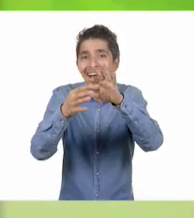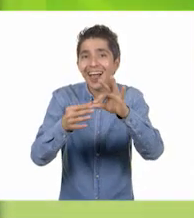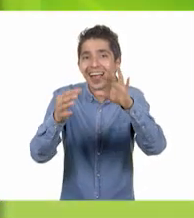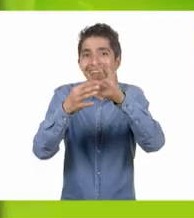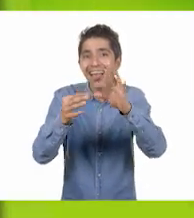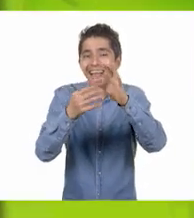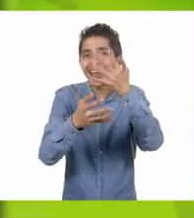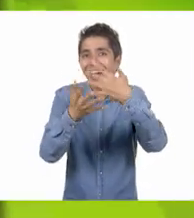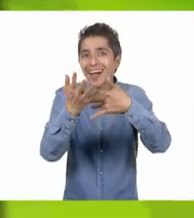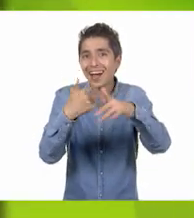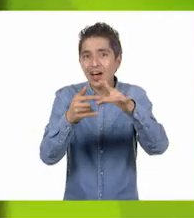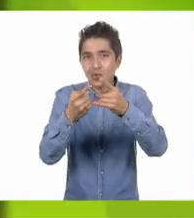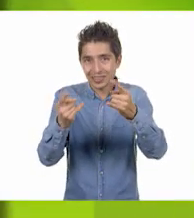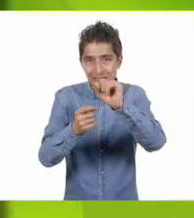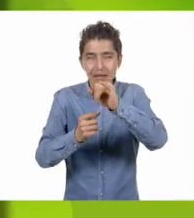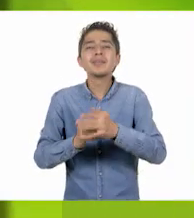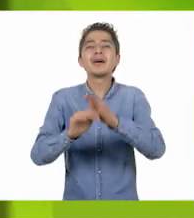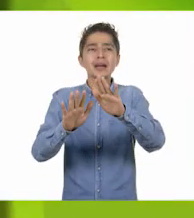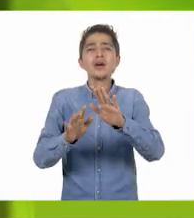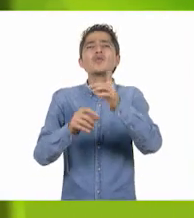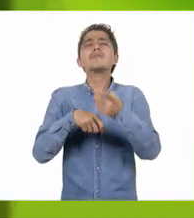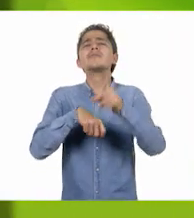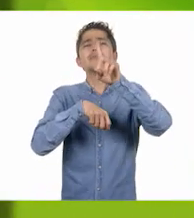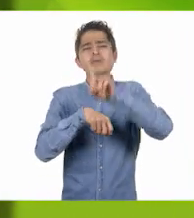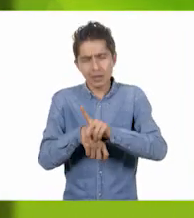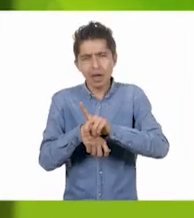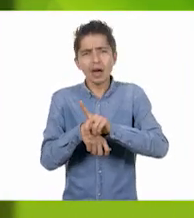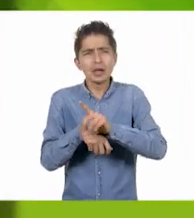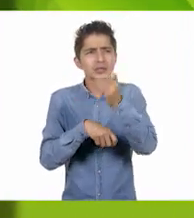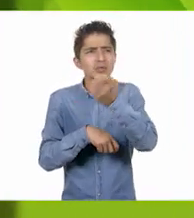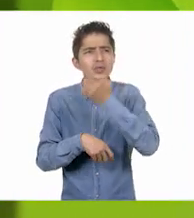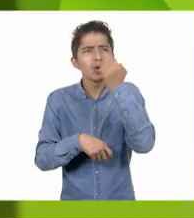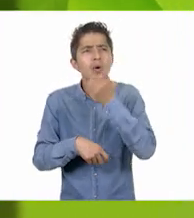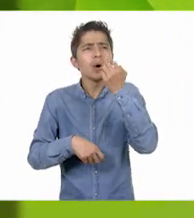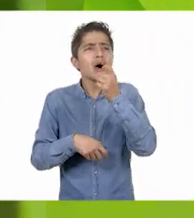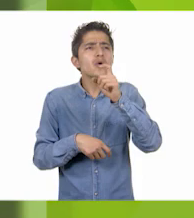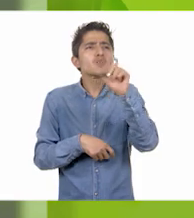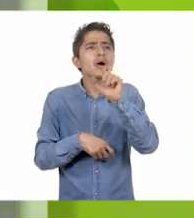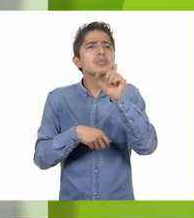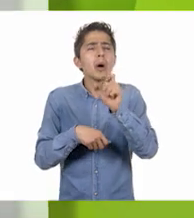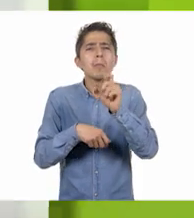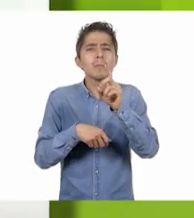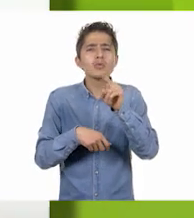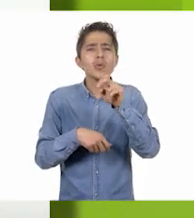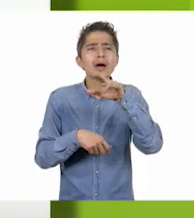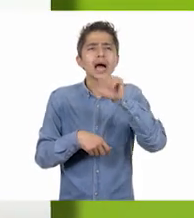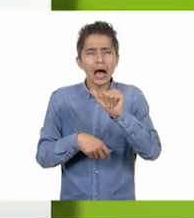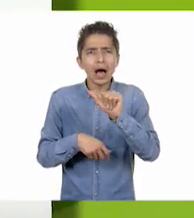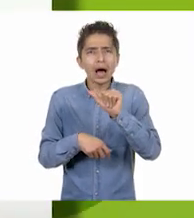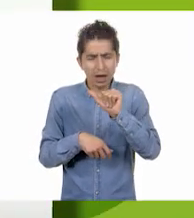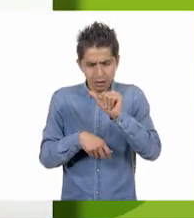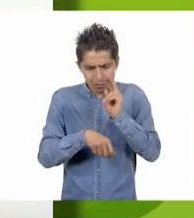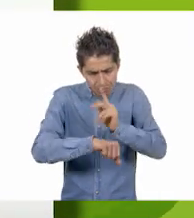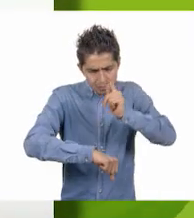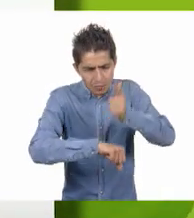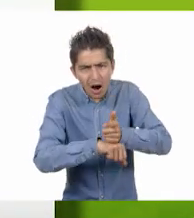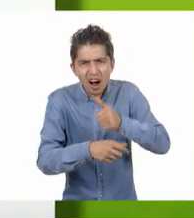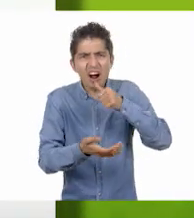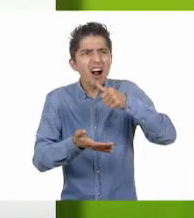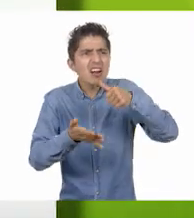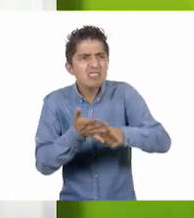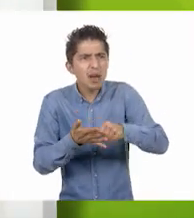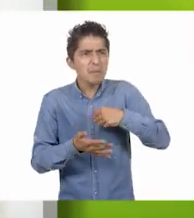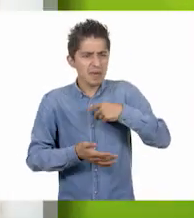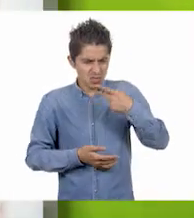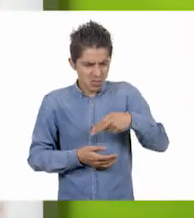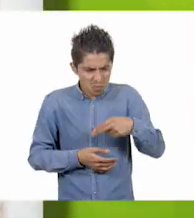cuento? Un día en la escuela, cuando Duncan iba a sacar sus crayones, encontró un montón de cartas con su nombre,